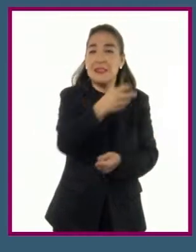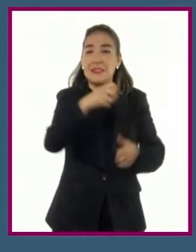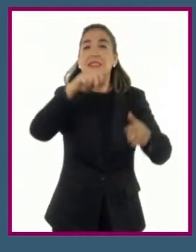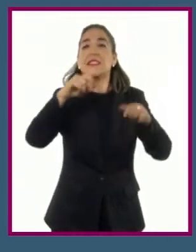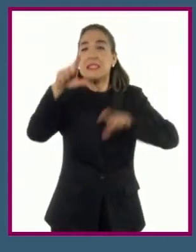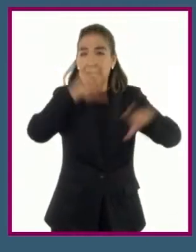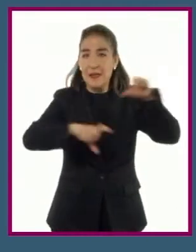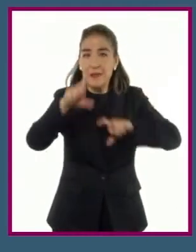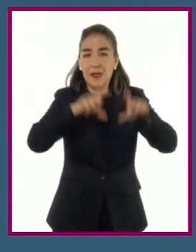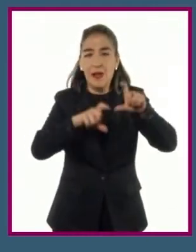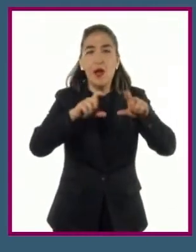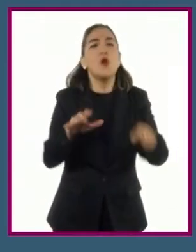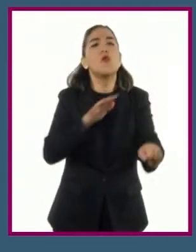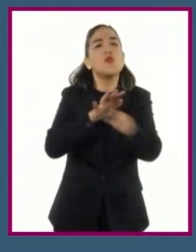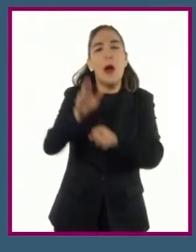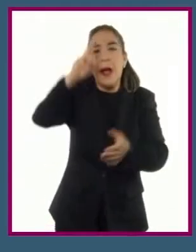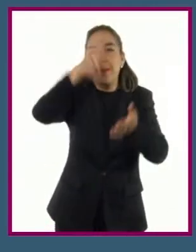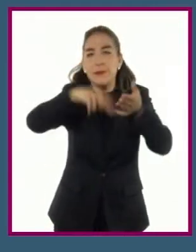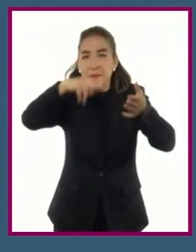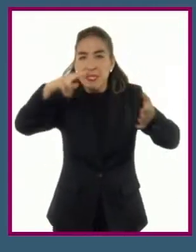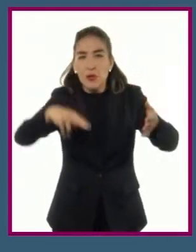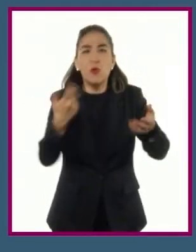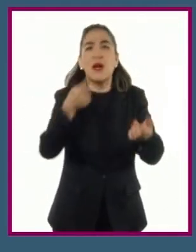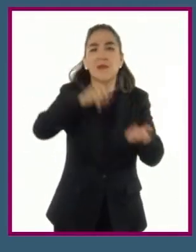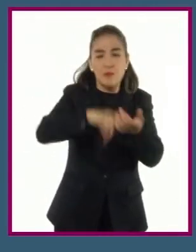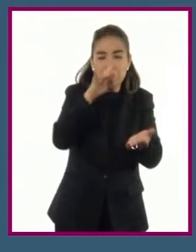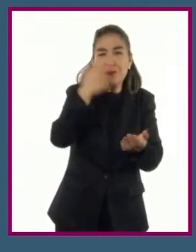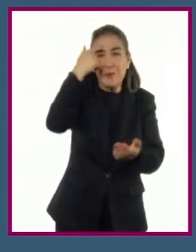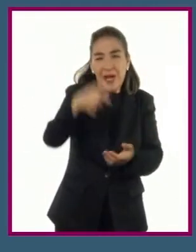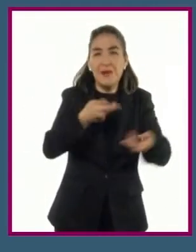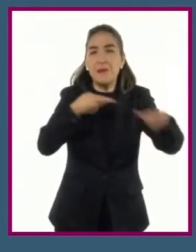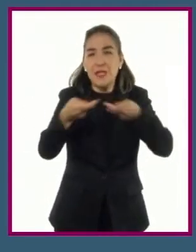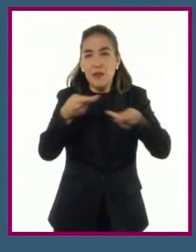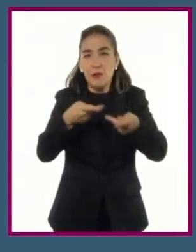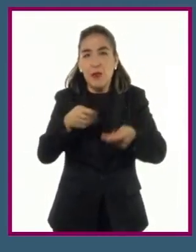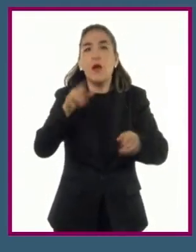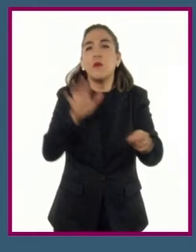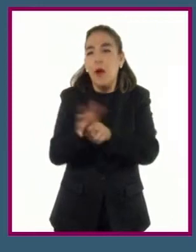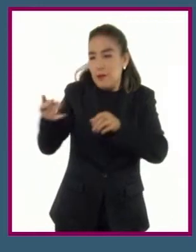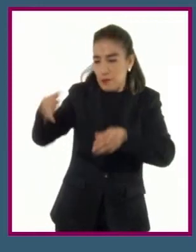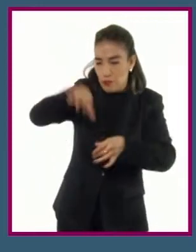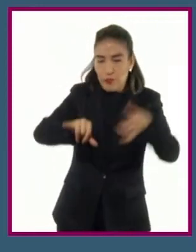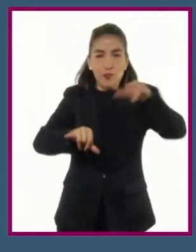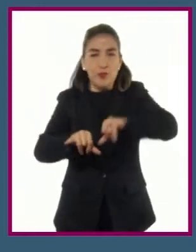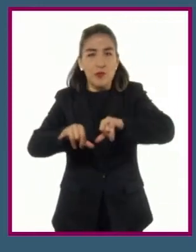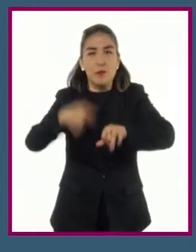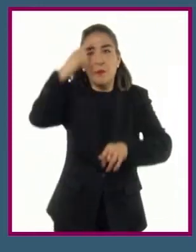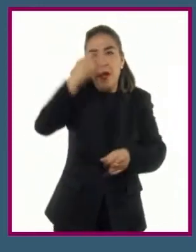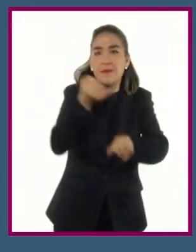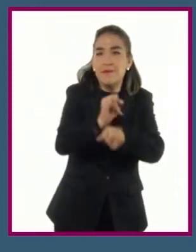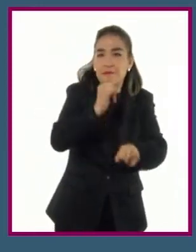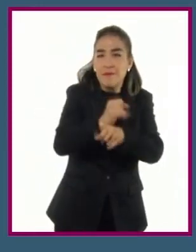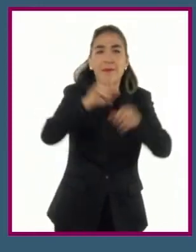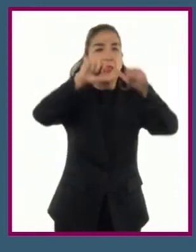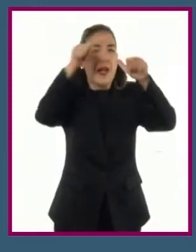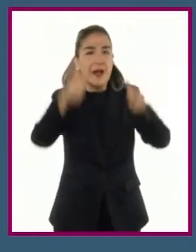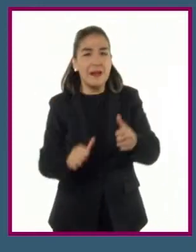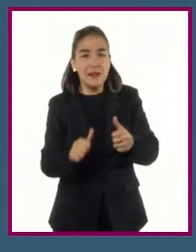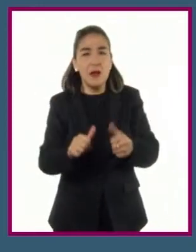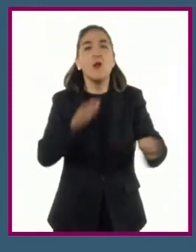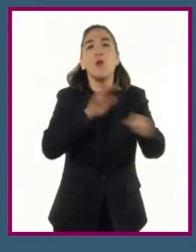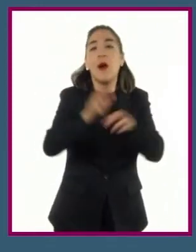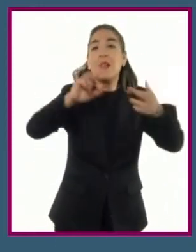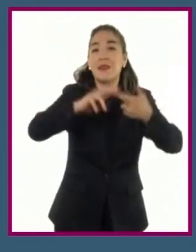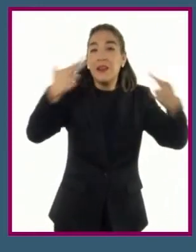¿Qué pigmentos se utilizan con frecuencia en la elaboración de pinturas y esculturas? qué reacciones químicas